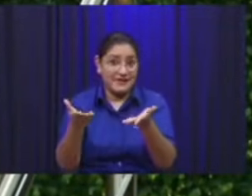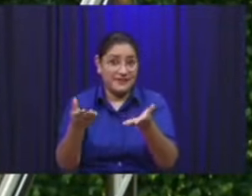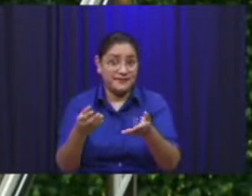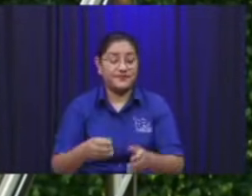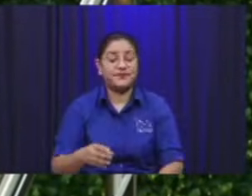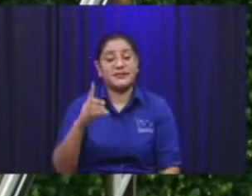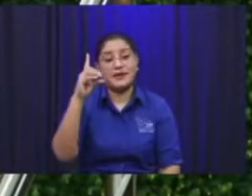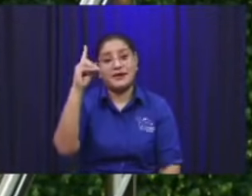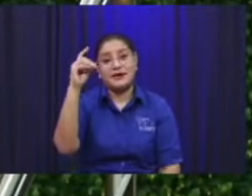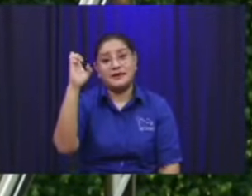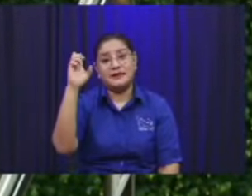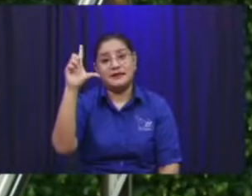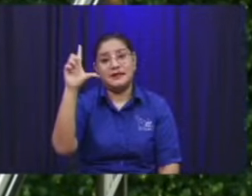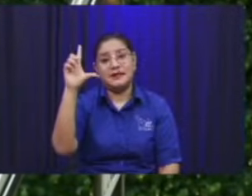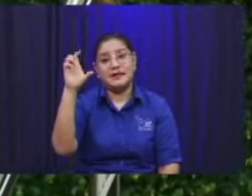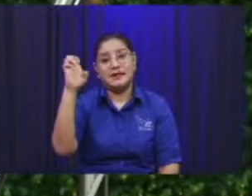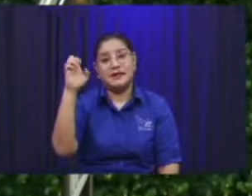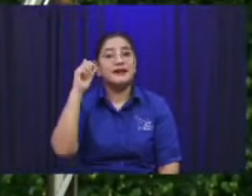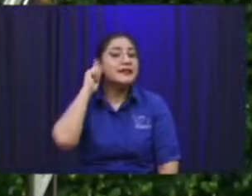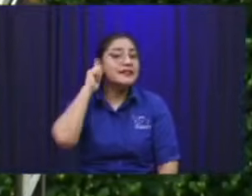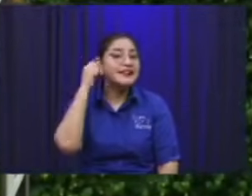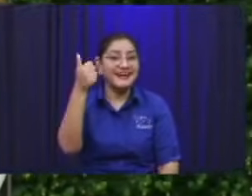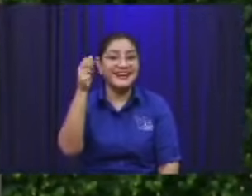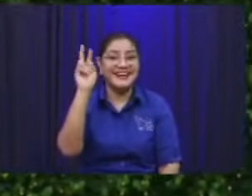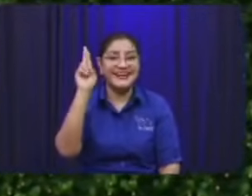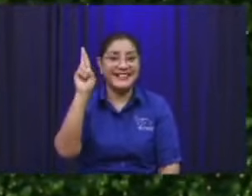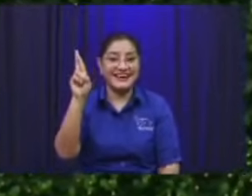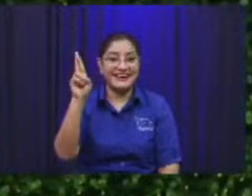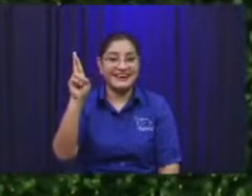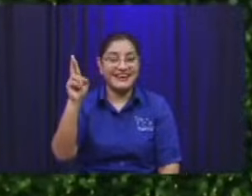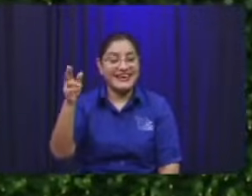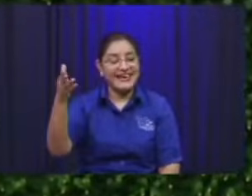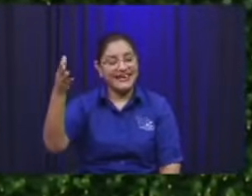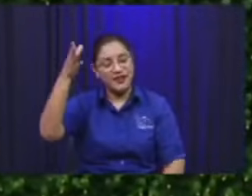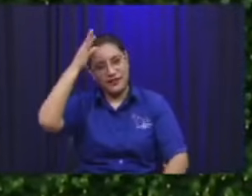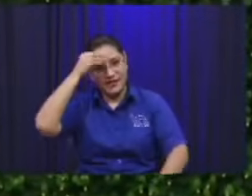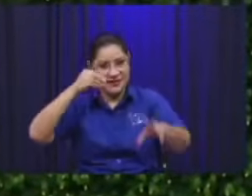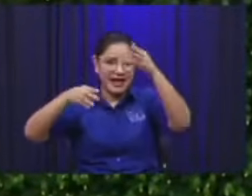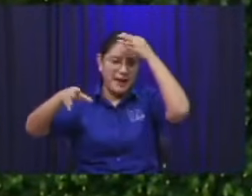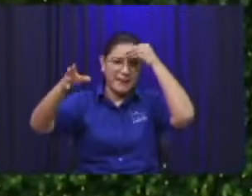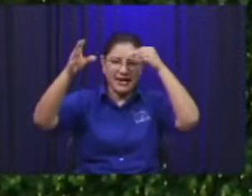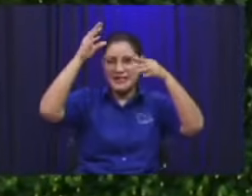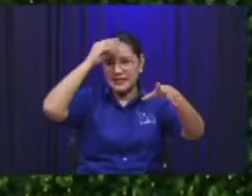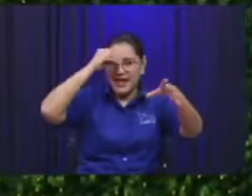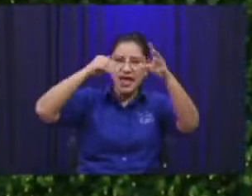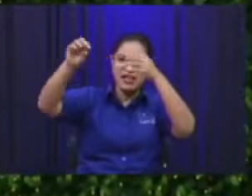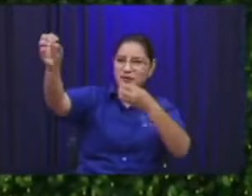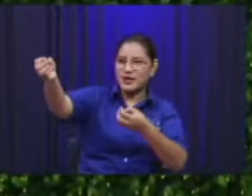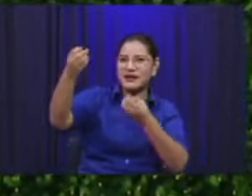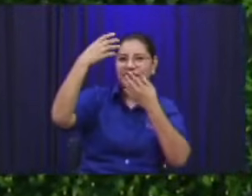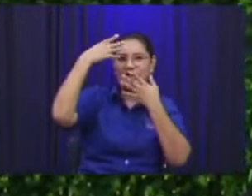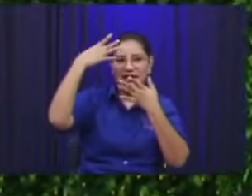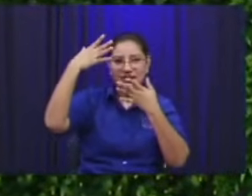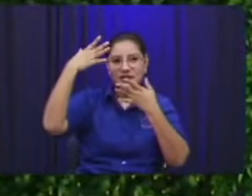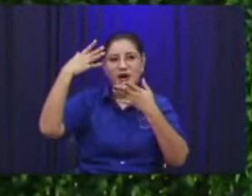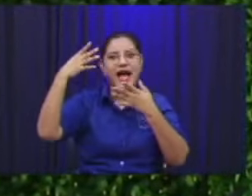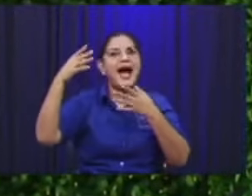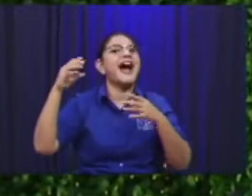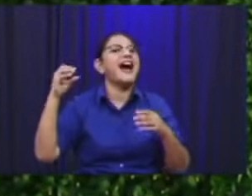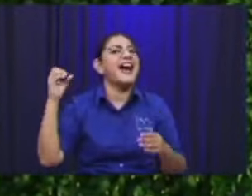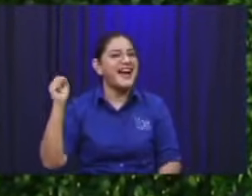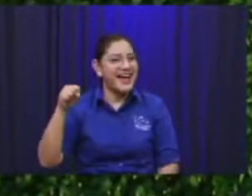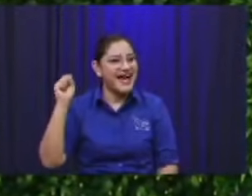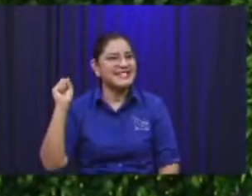por eso lo primero que hice cuando fui recibiendo un poco más de revelación al respecto dije ok